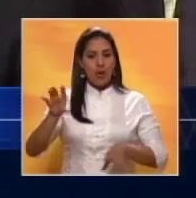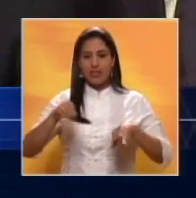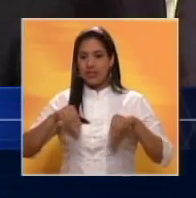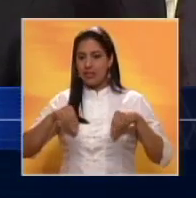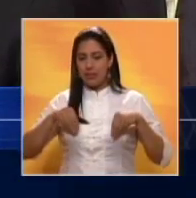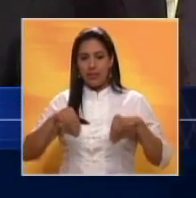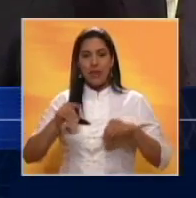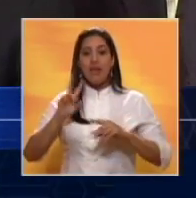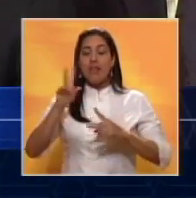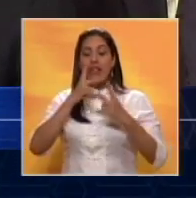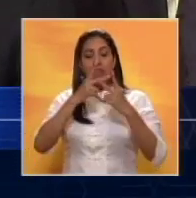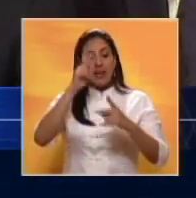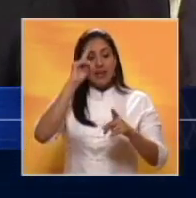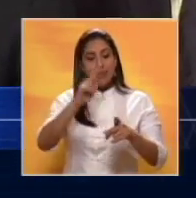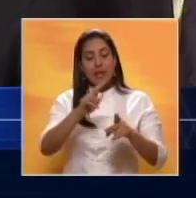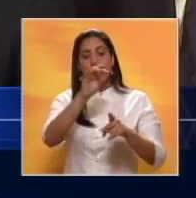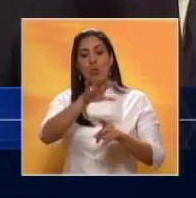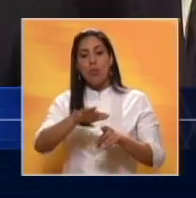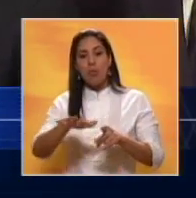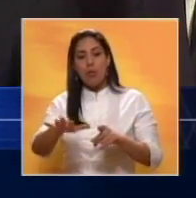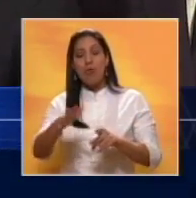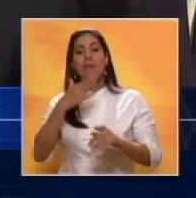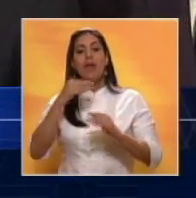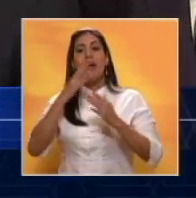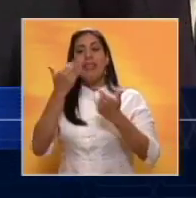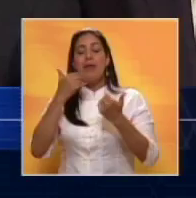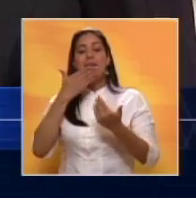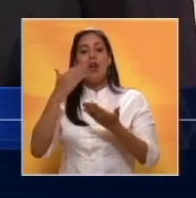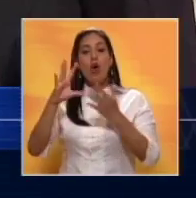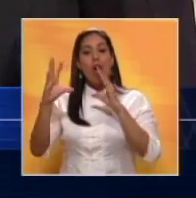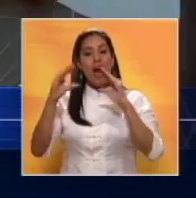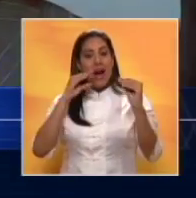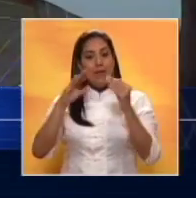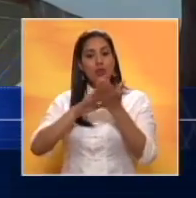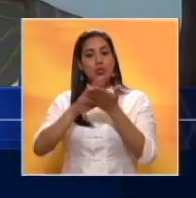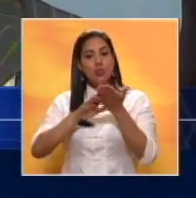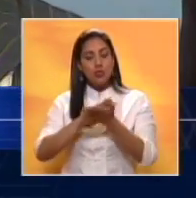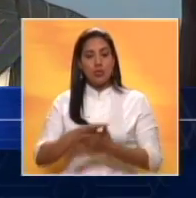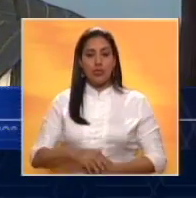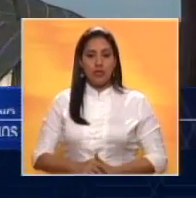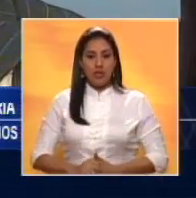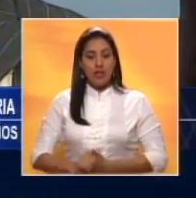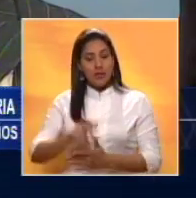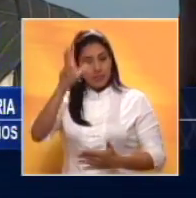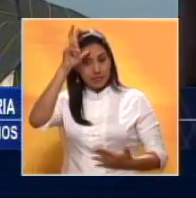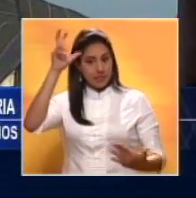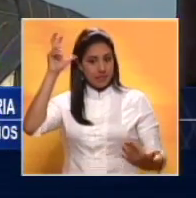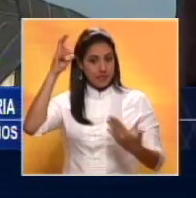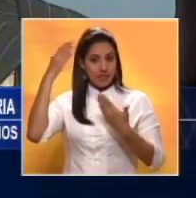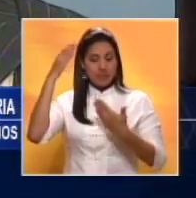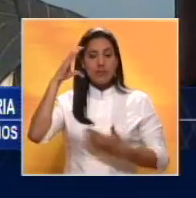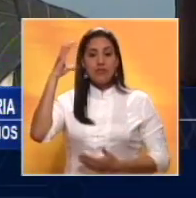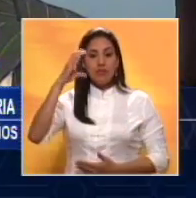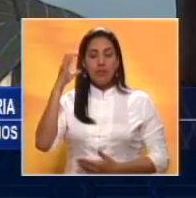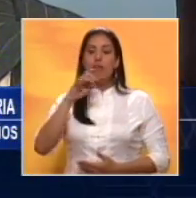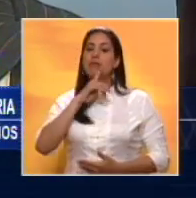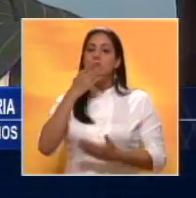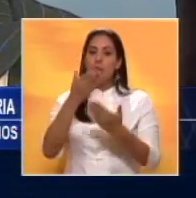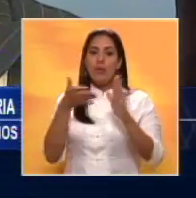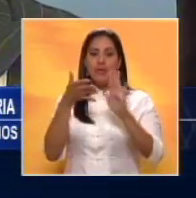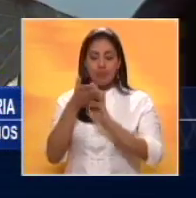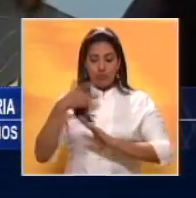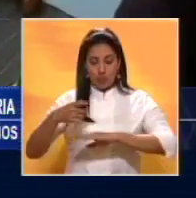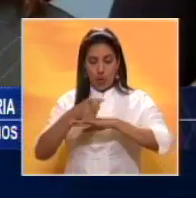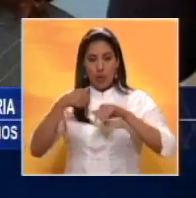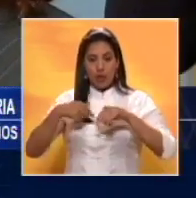voluntad de contribuir a una salida negociada. La canciller colombiana María Ángela Holguín precisó que